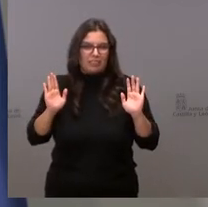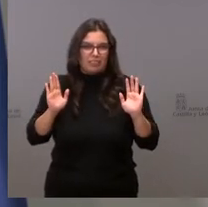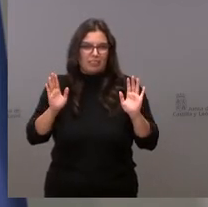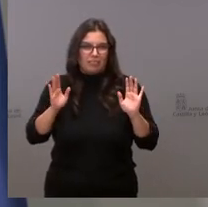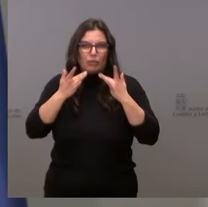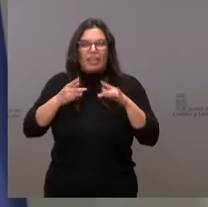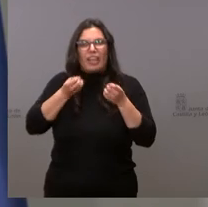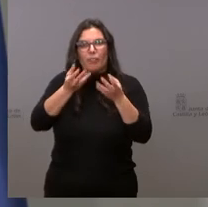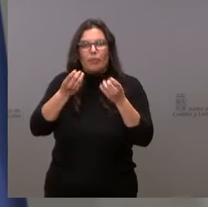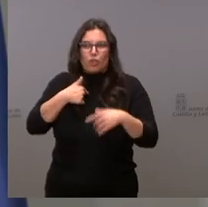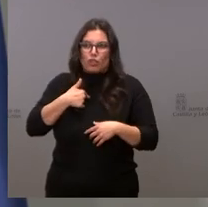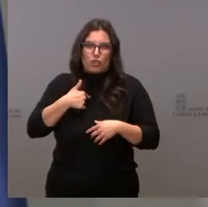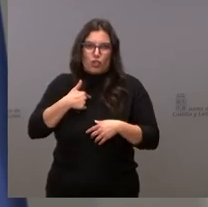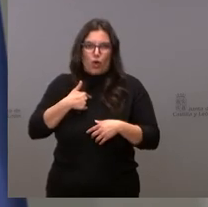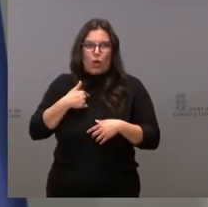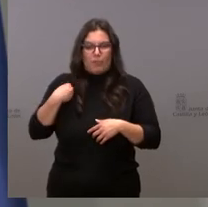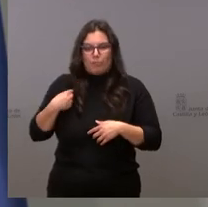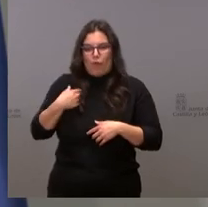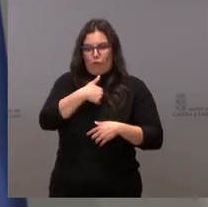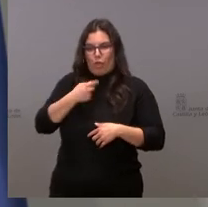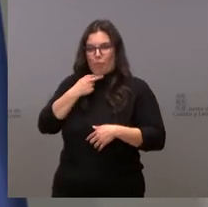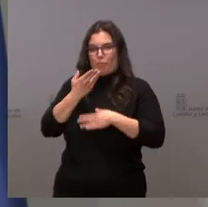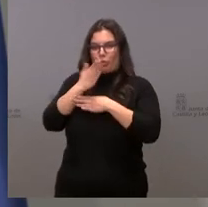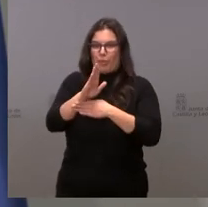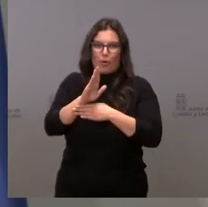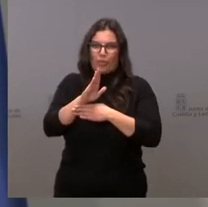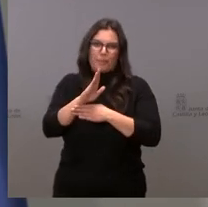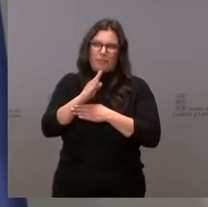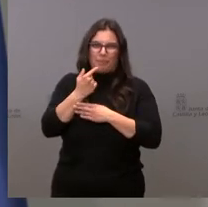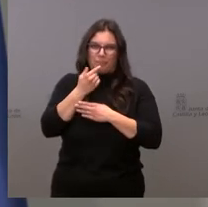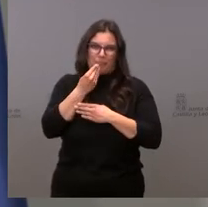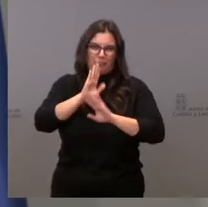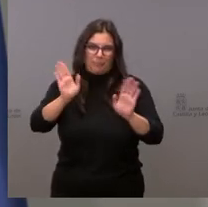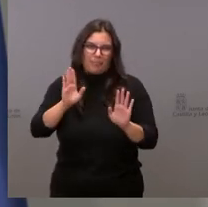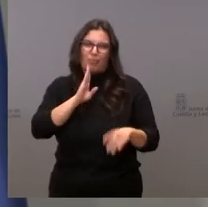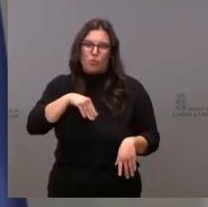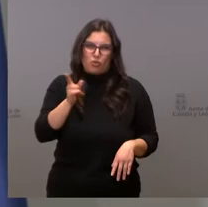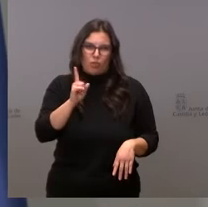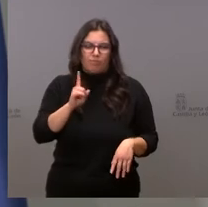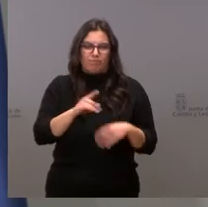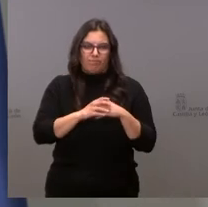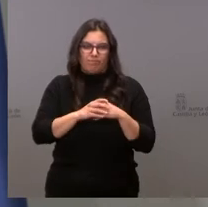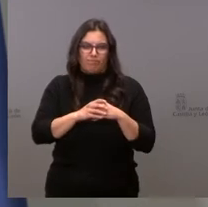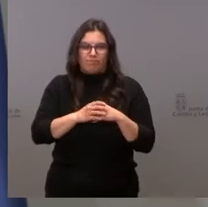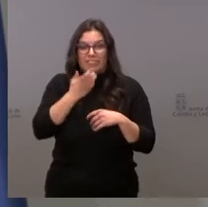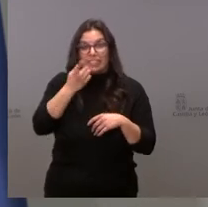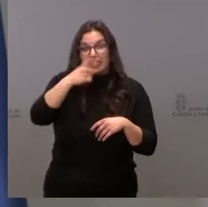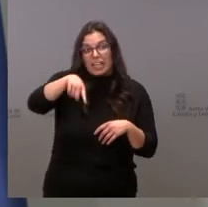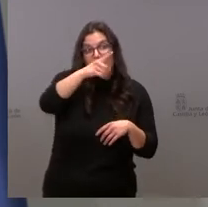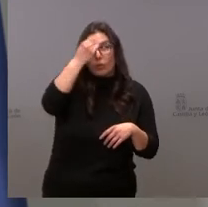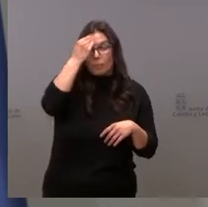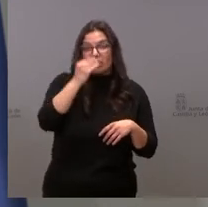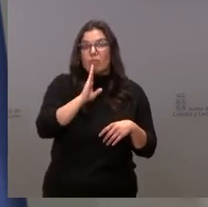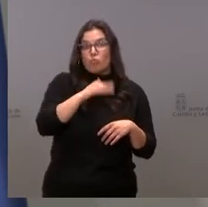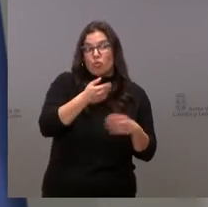no sea yo desde esta tribuna a quien apunte que el grupo ha presentado y cuál no si son ellos los que estiman oportuno